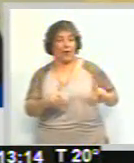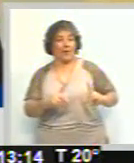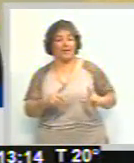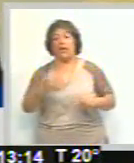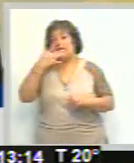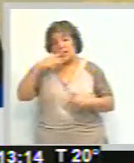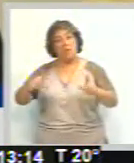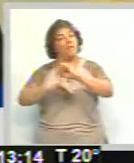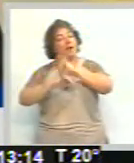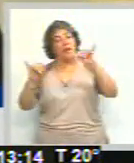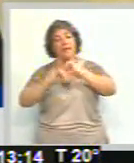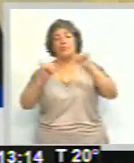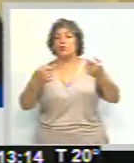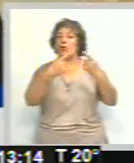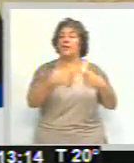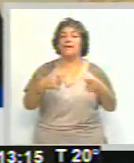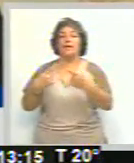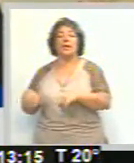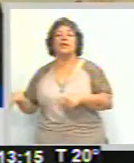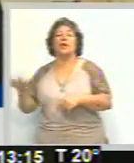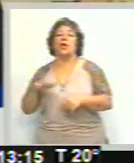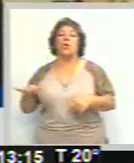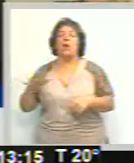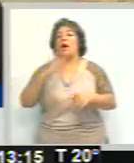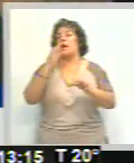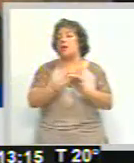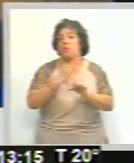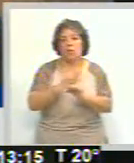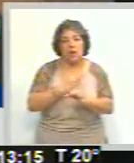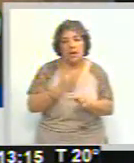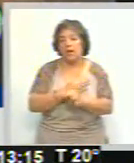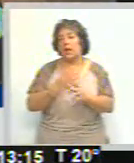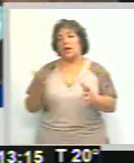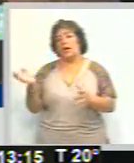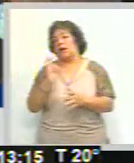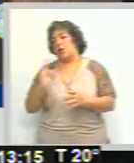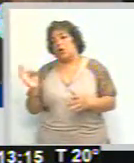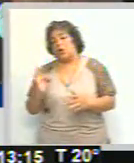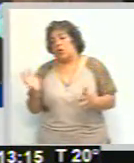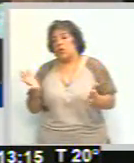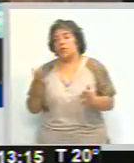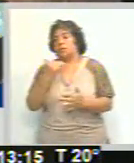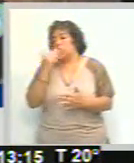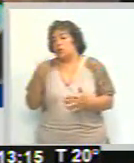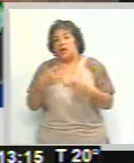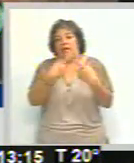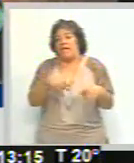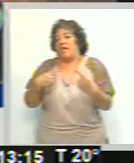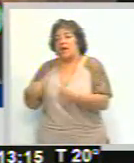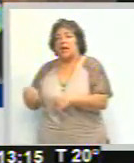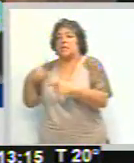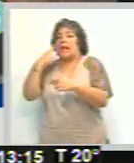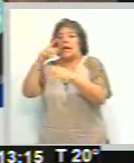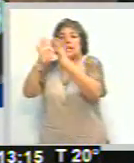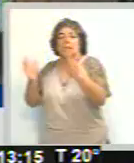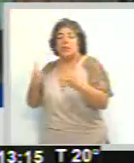su difusión en distintos ámbitos no sé, en escuelas o no sé, en distintas instituciones que quieran